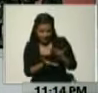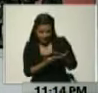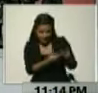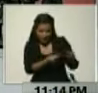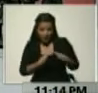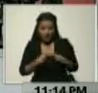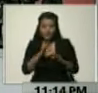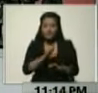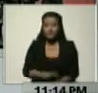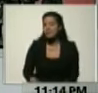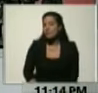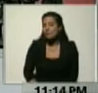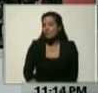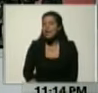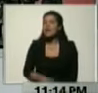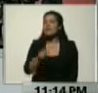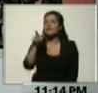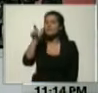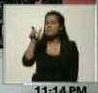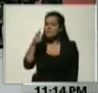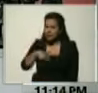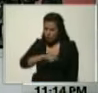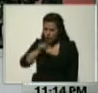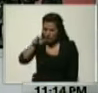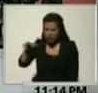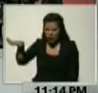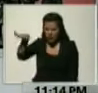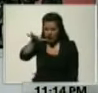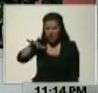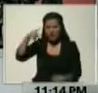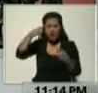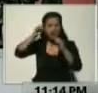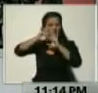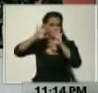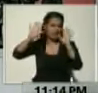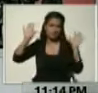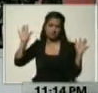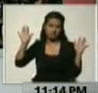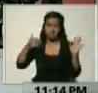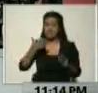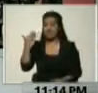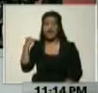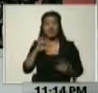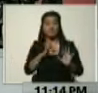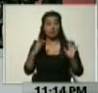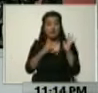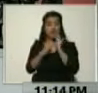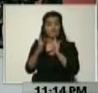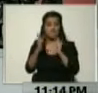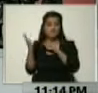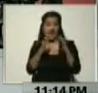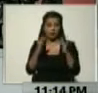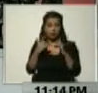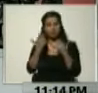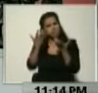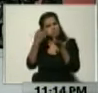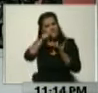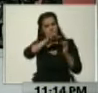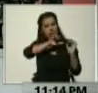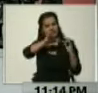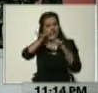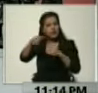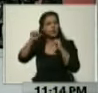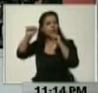El pueblo español está muy claro. Así lo demostró en horas de la noche del sábado 19 de marzo, cuando varias decenas de manifestantes, en